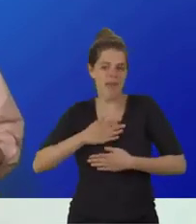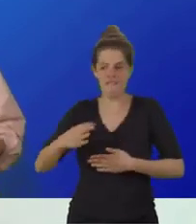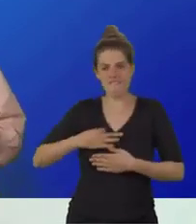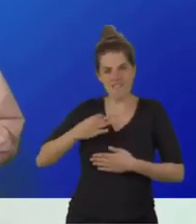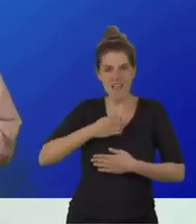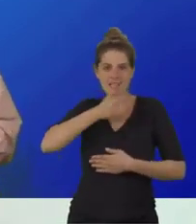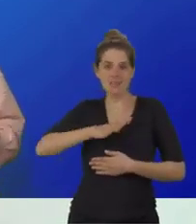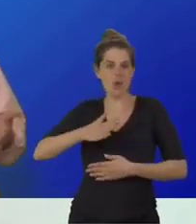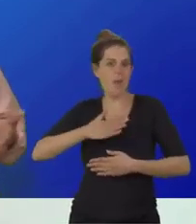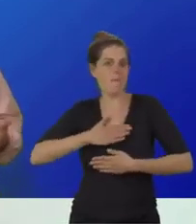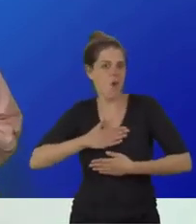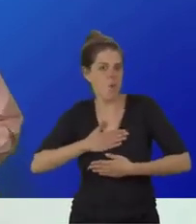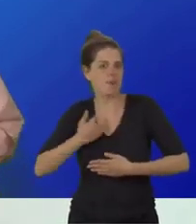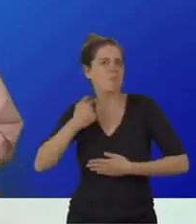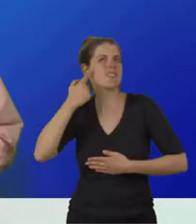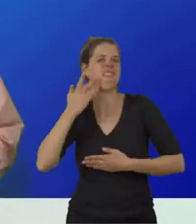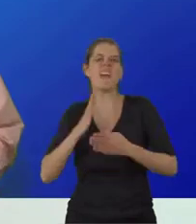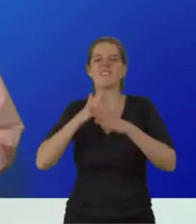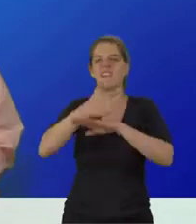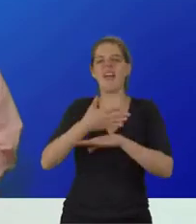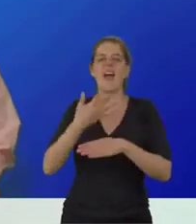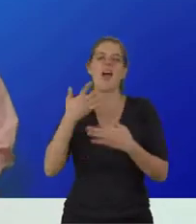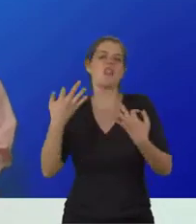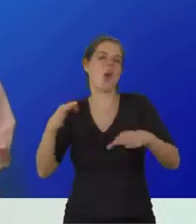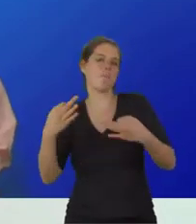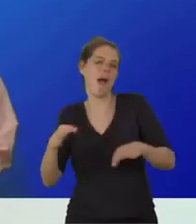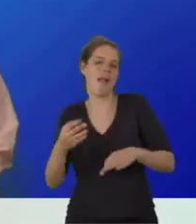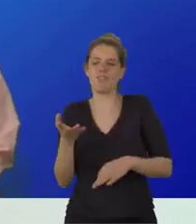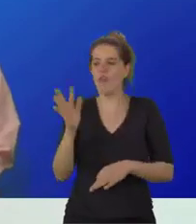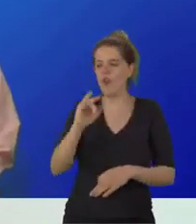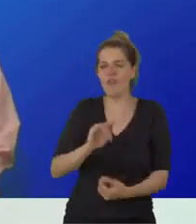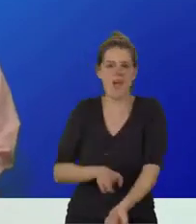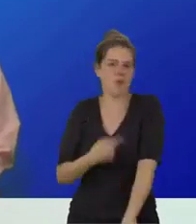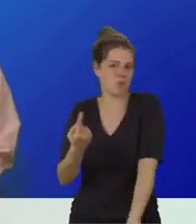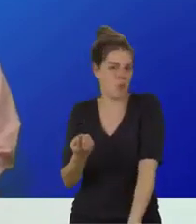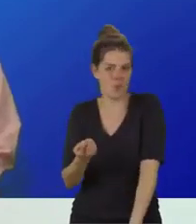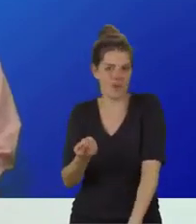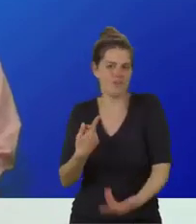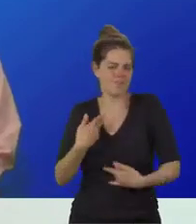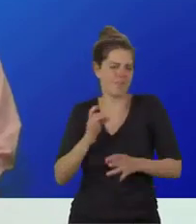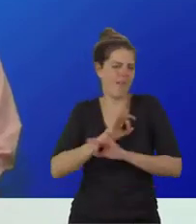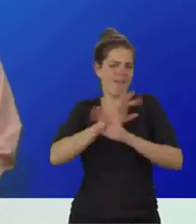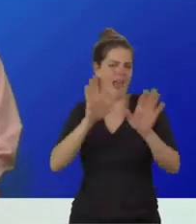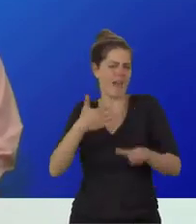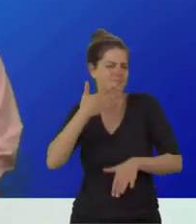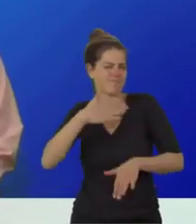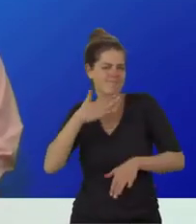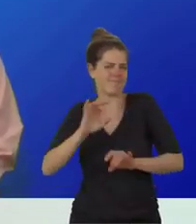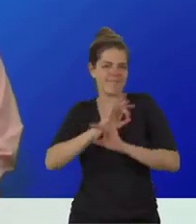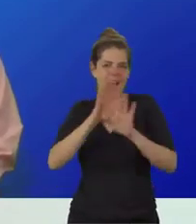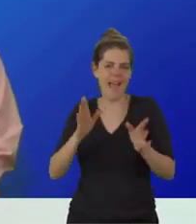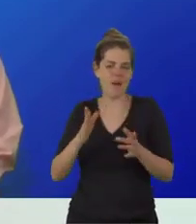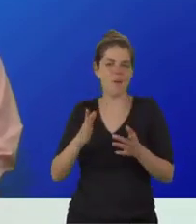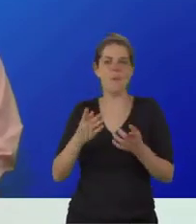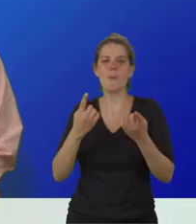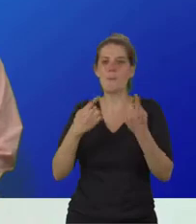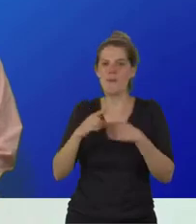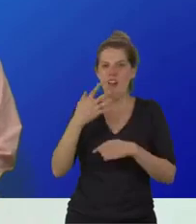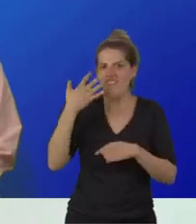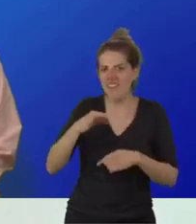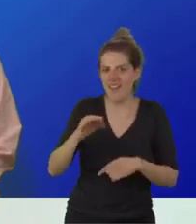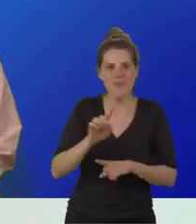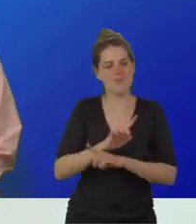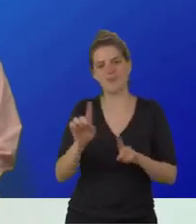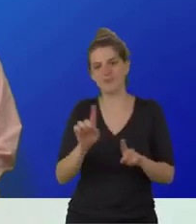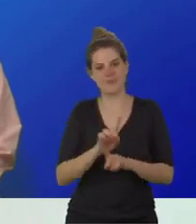de vida, la accesibilidad para mí era algo normal y era algo corriente y era algo que yo tenía claro en mi vida